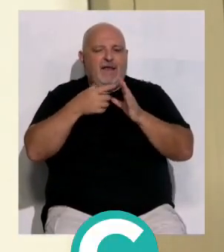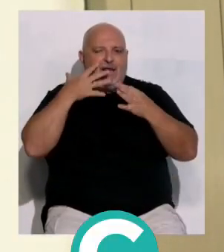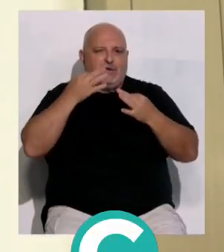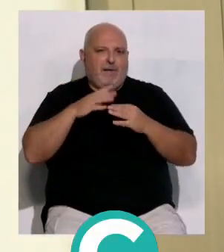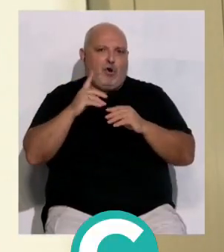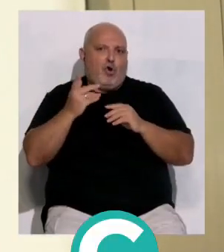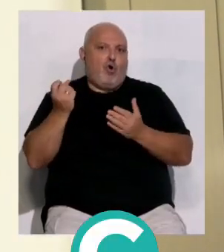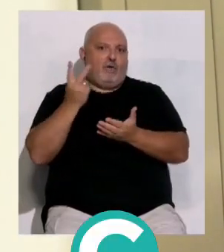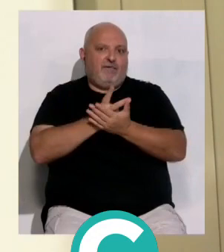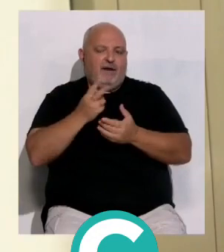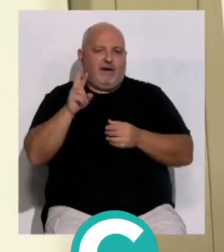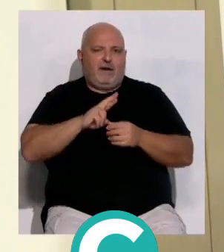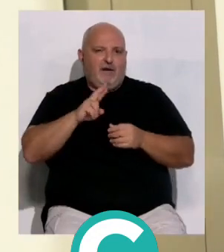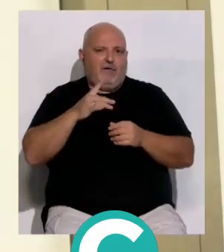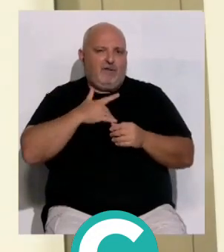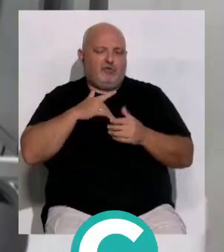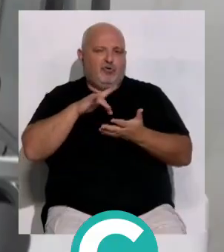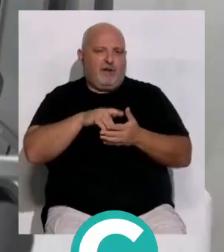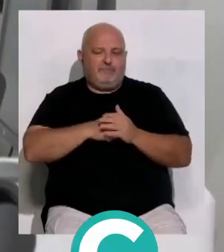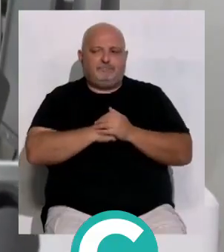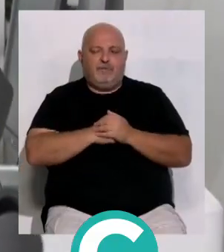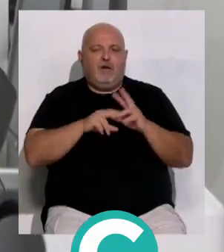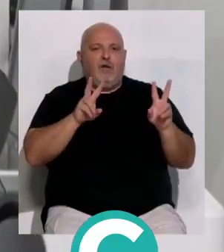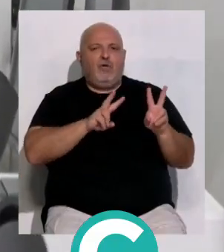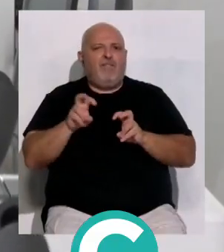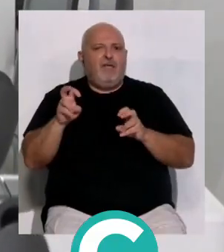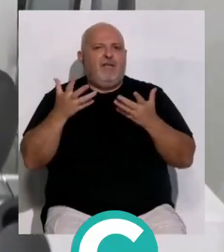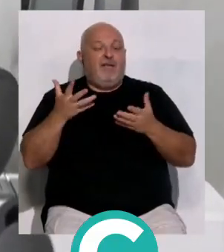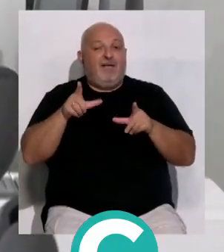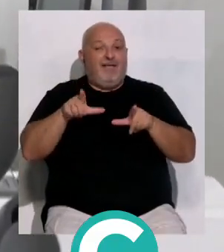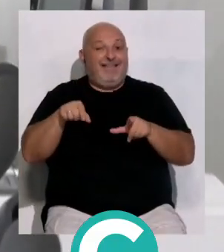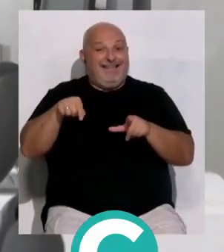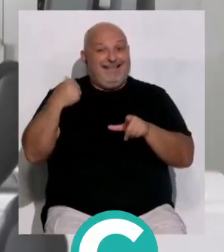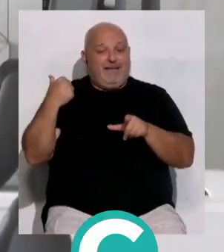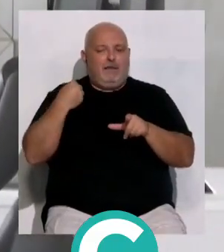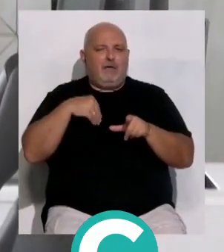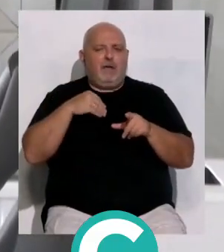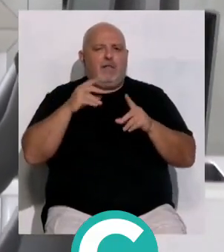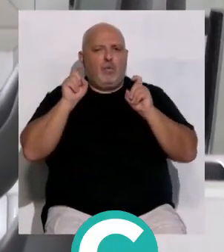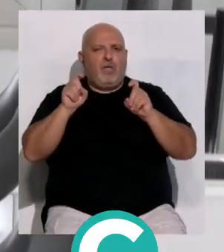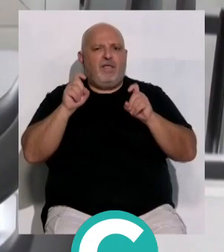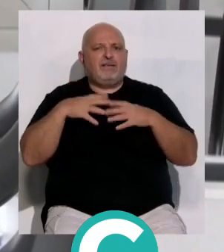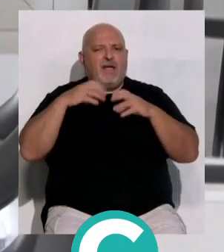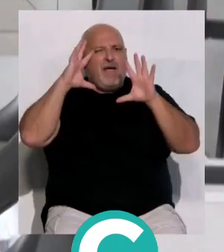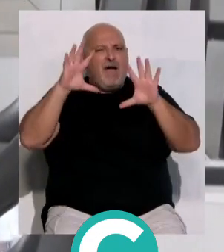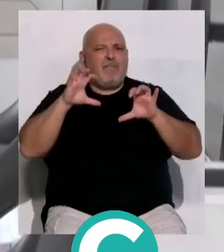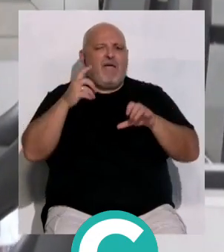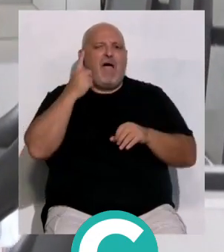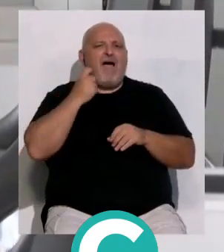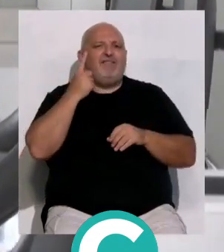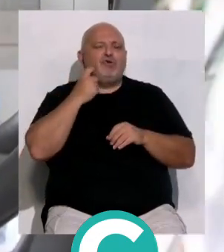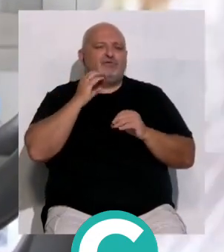evitar que se repita el accidente vascular sufrido. La novedad que presenta esta unidad es la educación en salud para aprender hábitos de